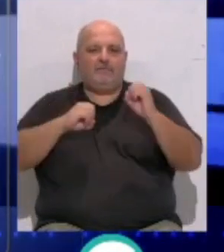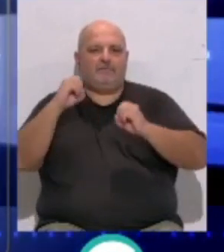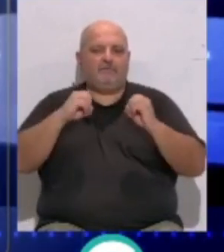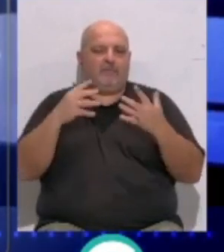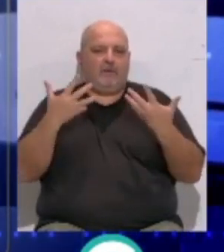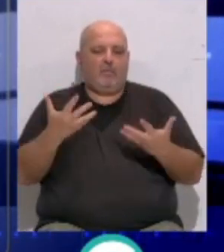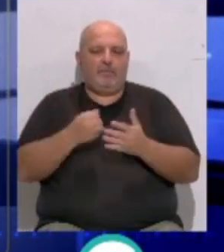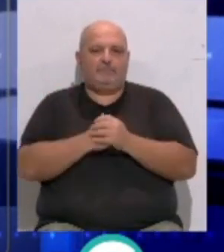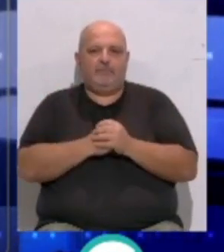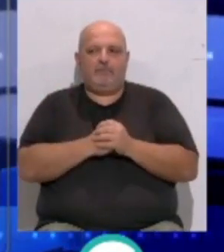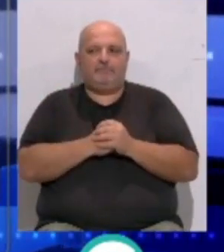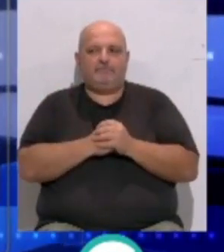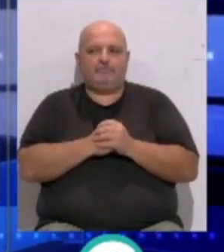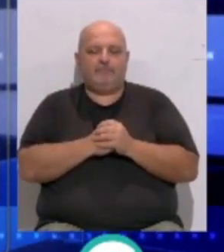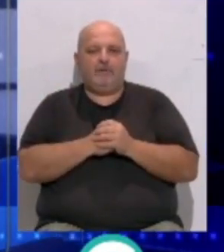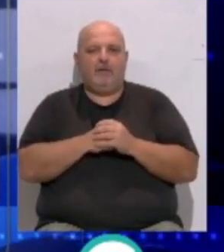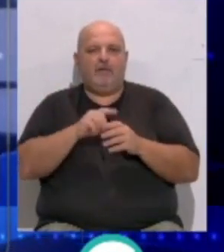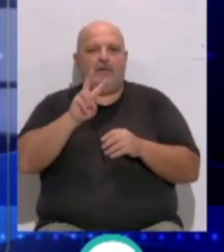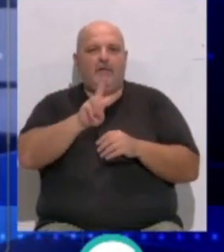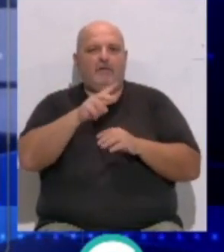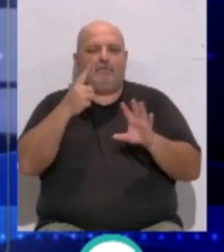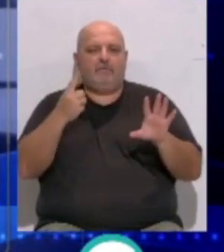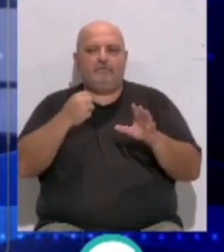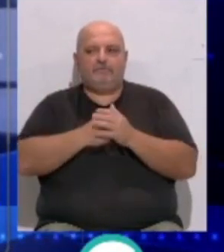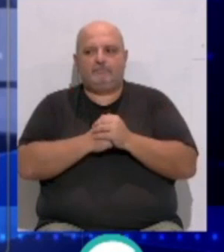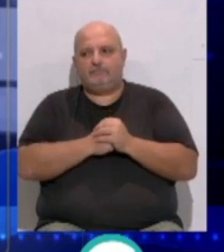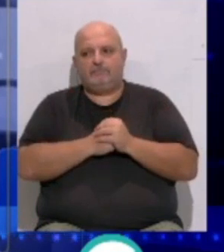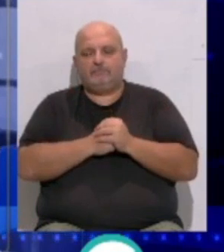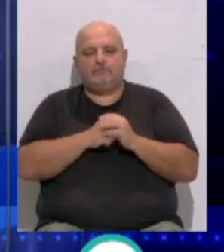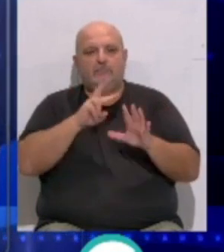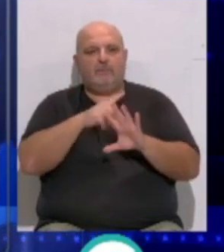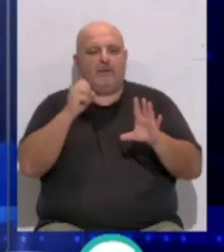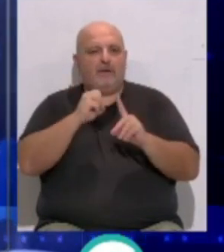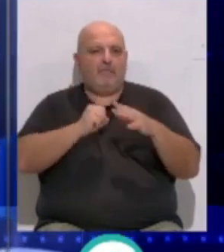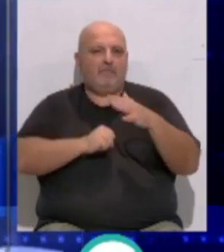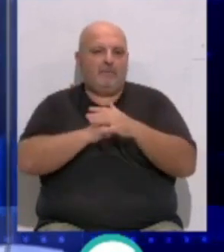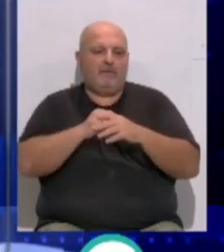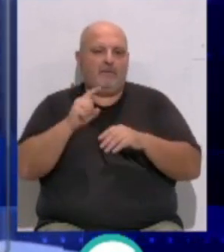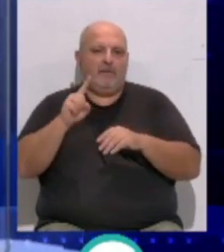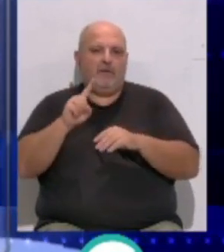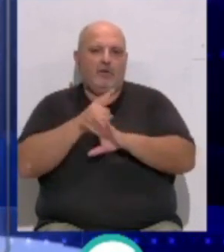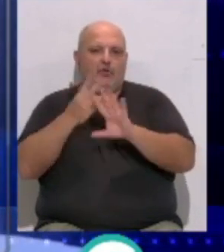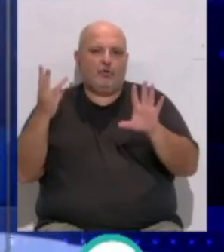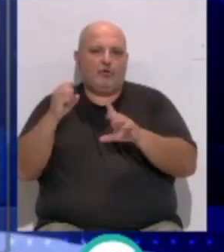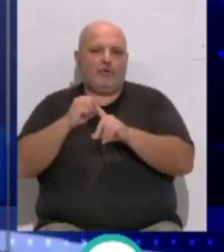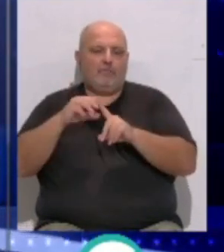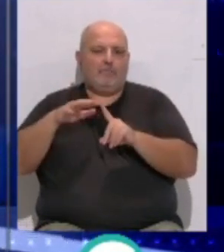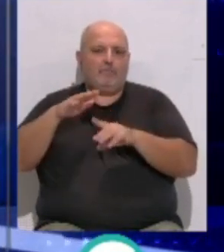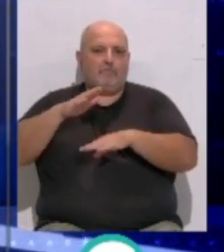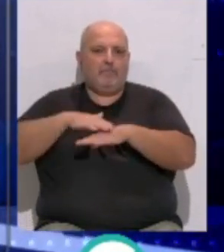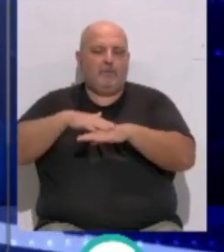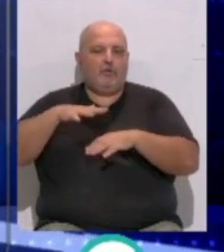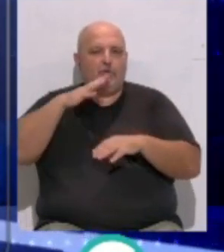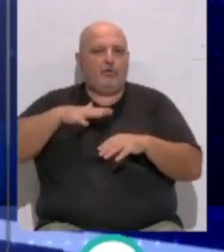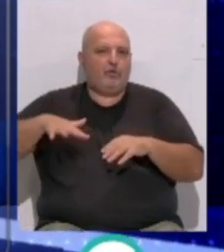las temperaturas variarán entre los 26 grados de máxima y los 18 grados de mínima que